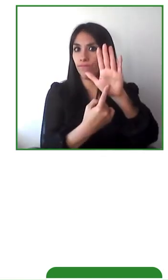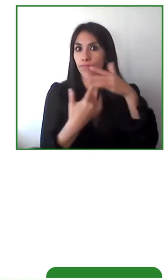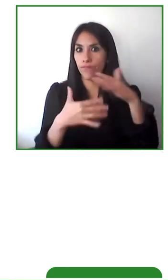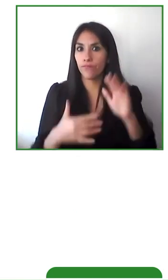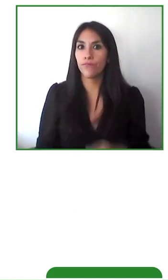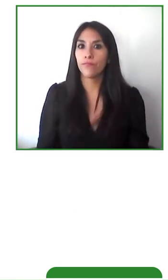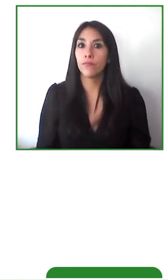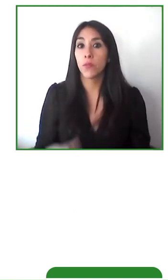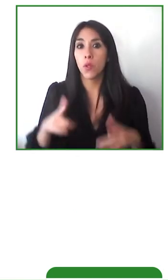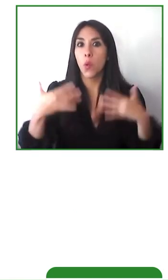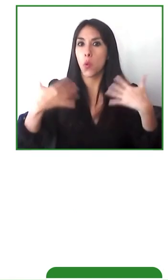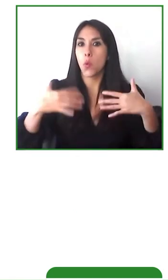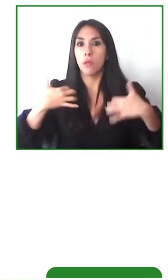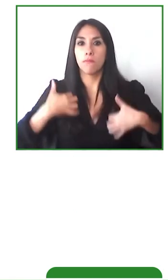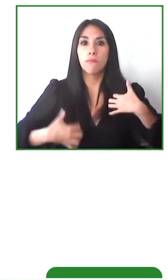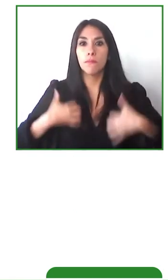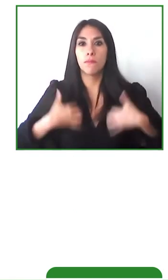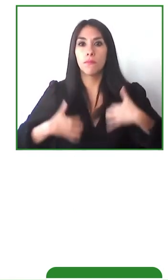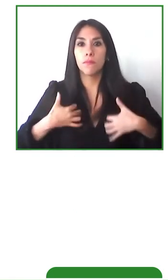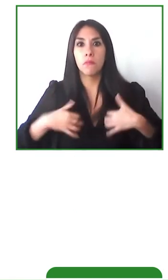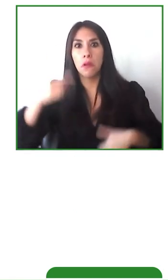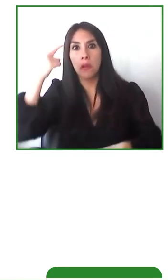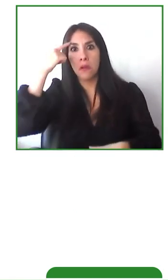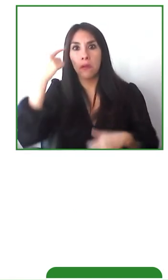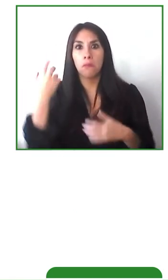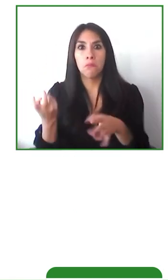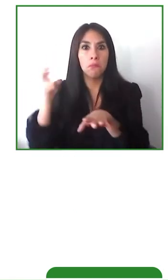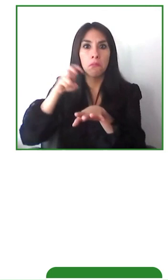la transportación pública tan accesible.